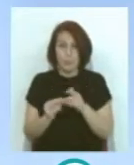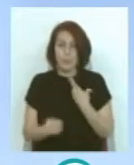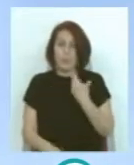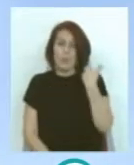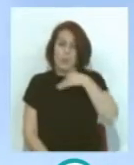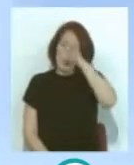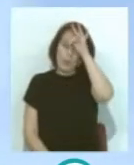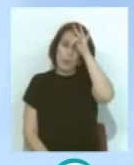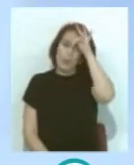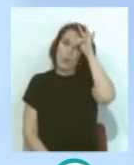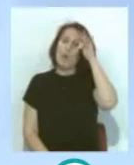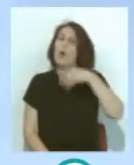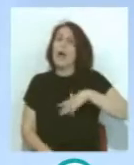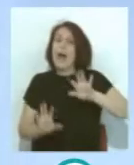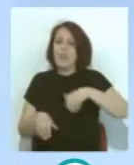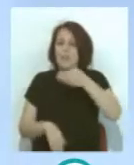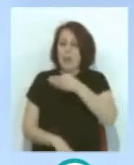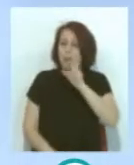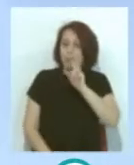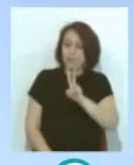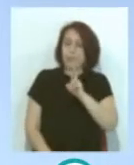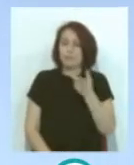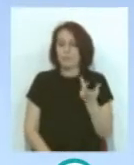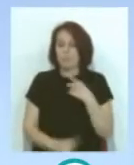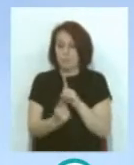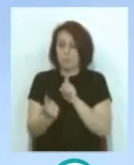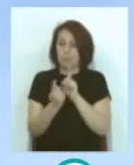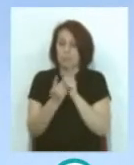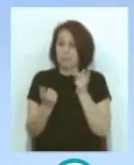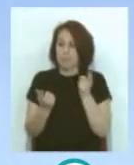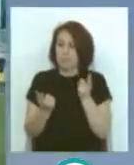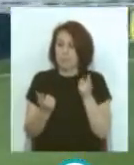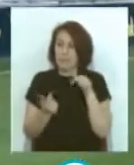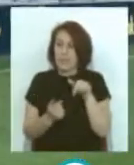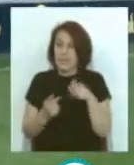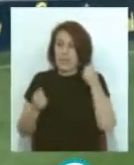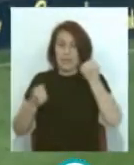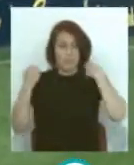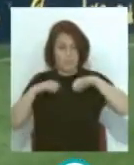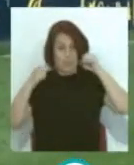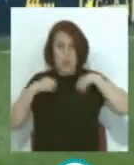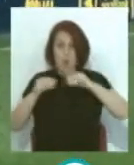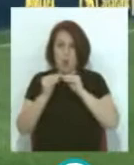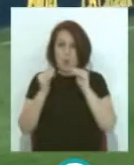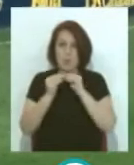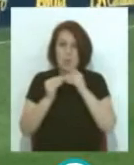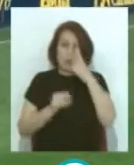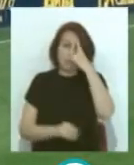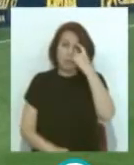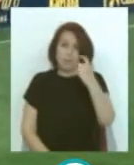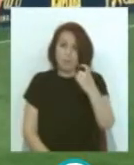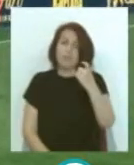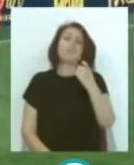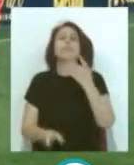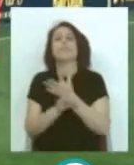cuando íbamos a ver el Cádiz B, nos encontramos con este entrenamiento. Rubén Sobrino, se recuerdan, no